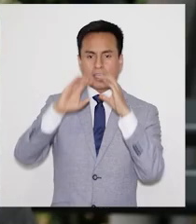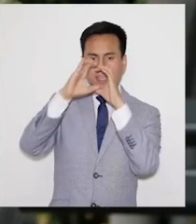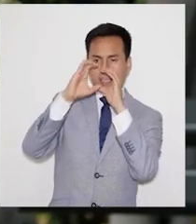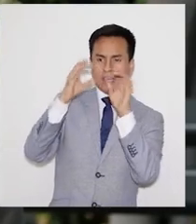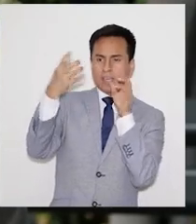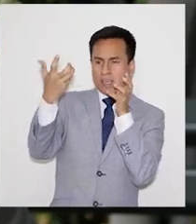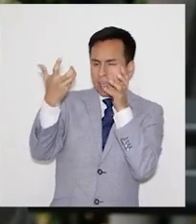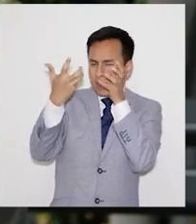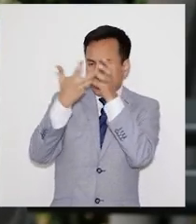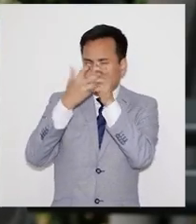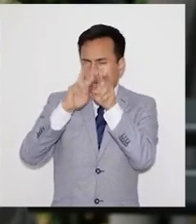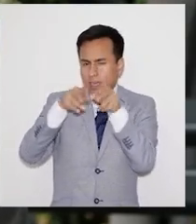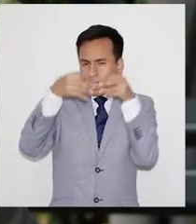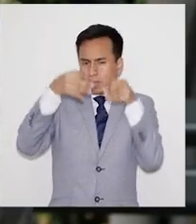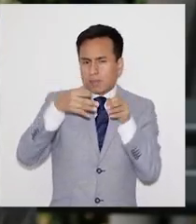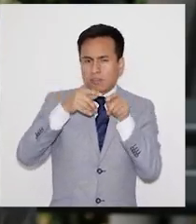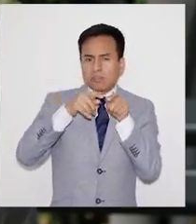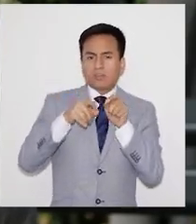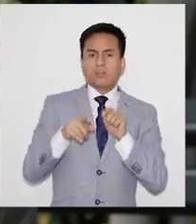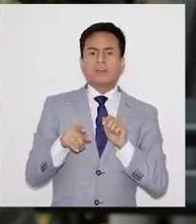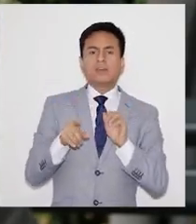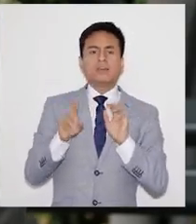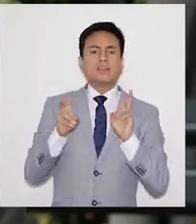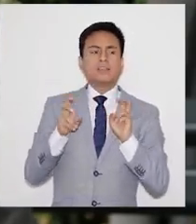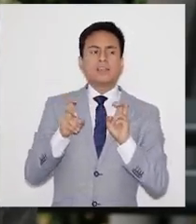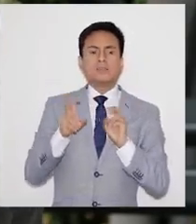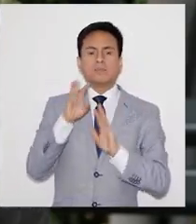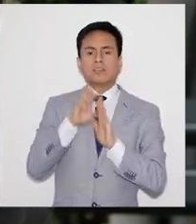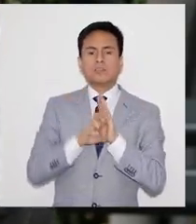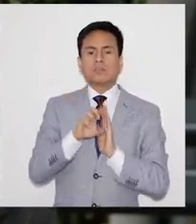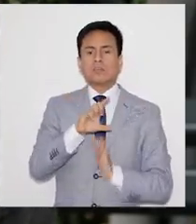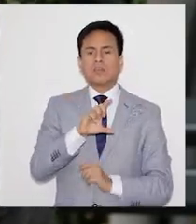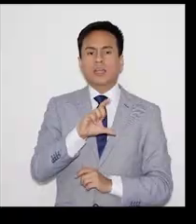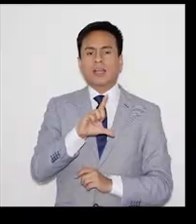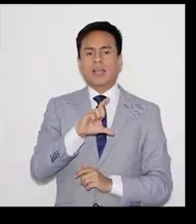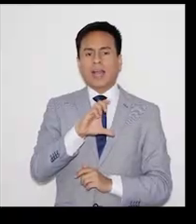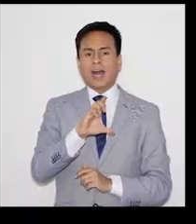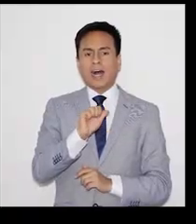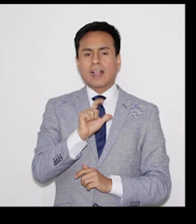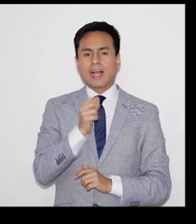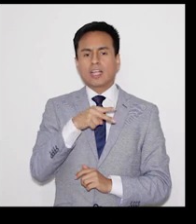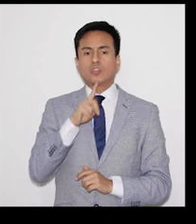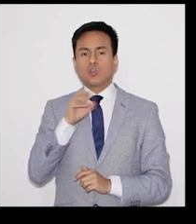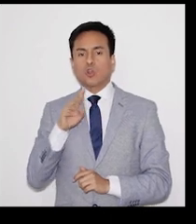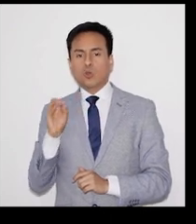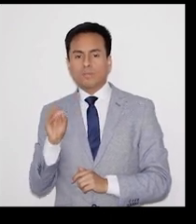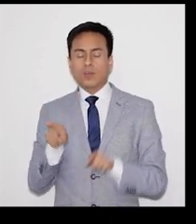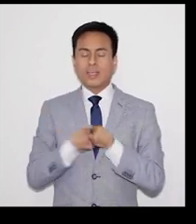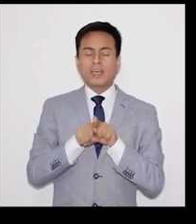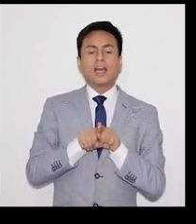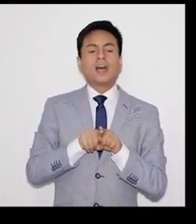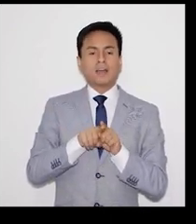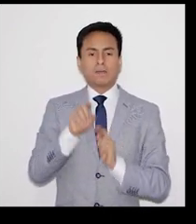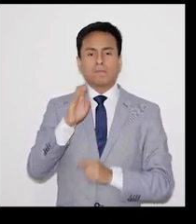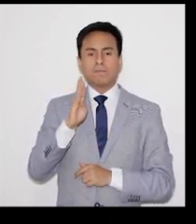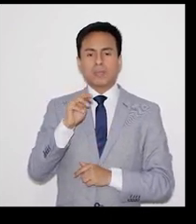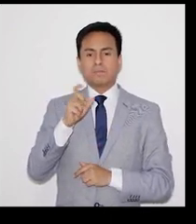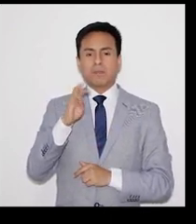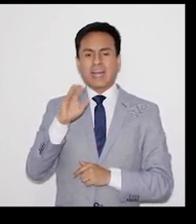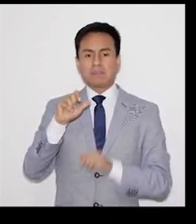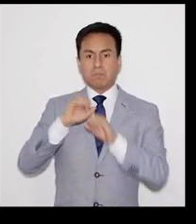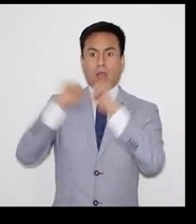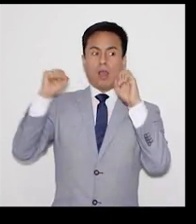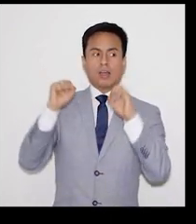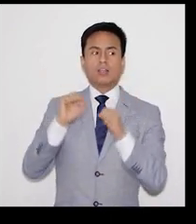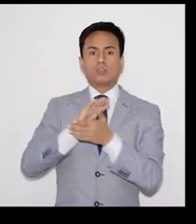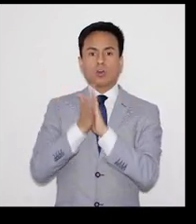calibración esta que te contaba de la ley del proyecto Kalantoron. Considerando la teoría del Big Bang, una